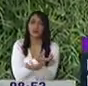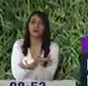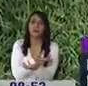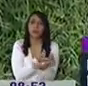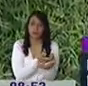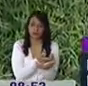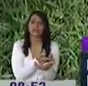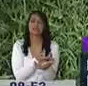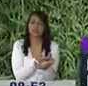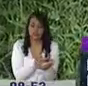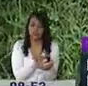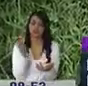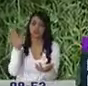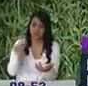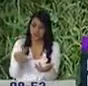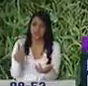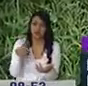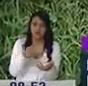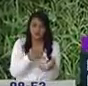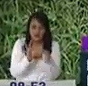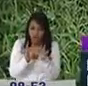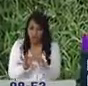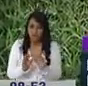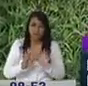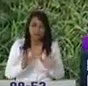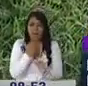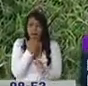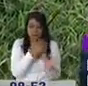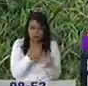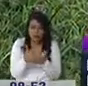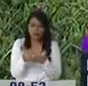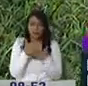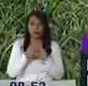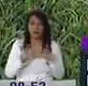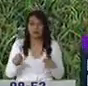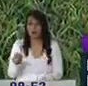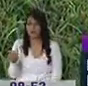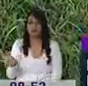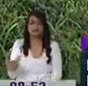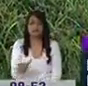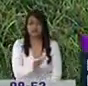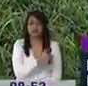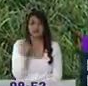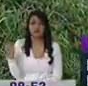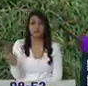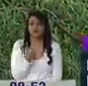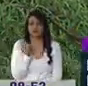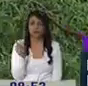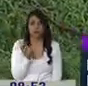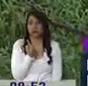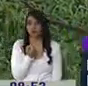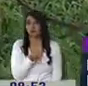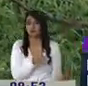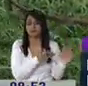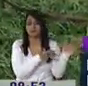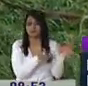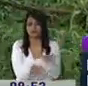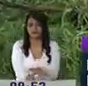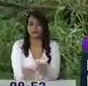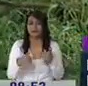ellos sí se han hecho presentes, pero de otras instancias no se han hecho para nada presentes. Continuamos con ese